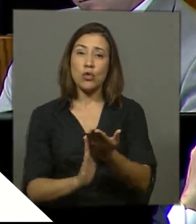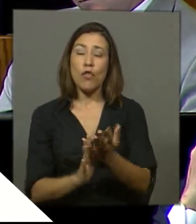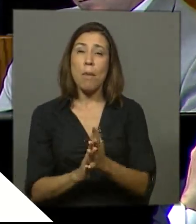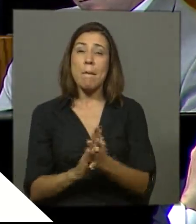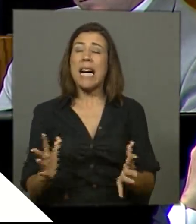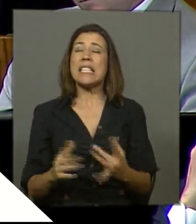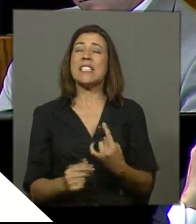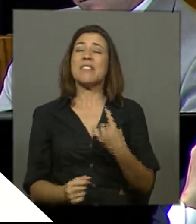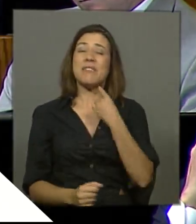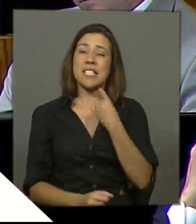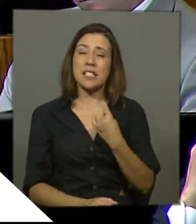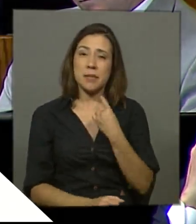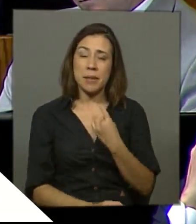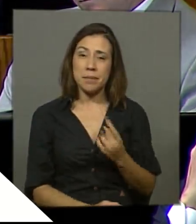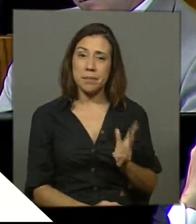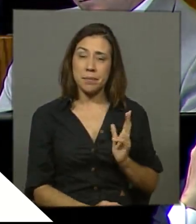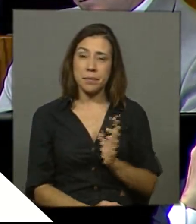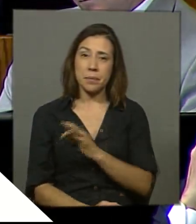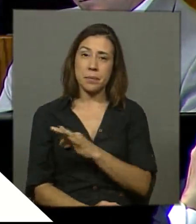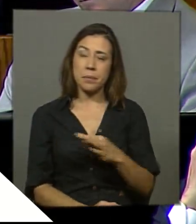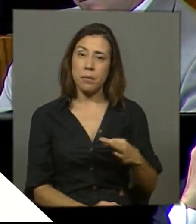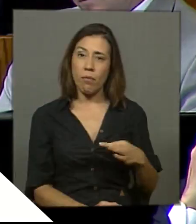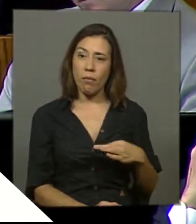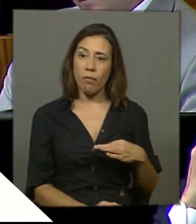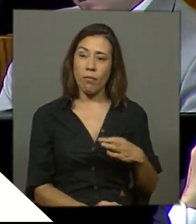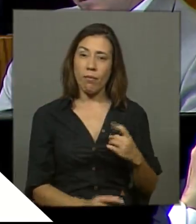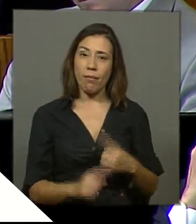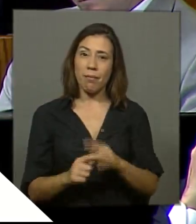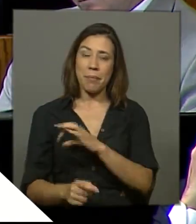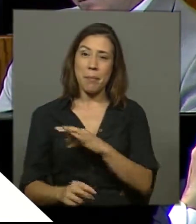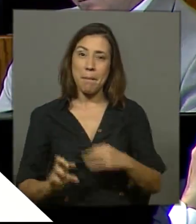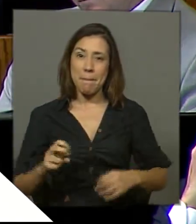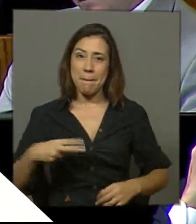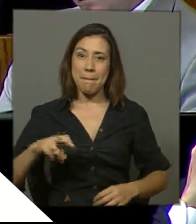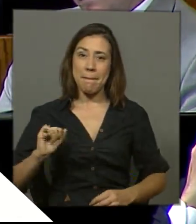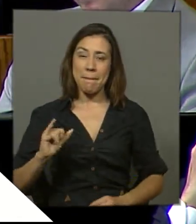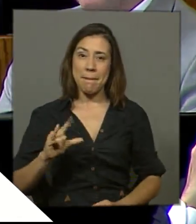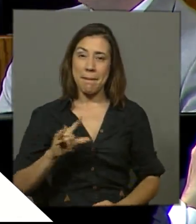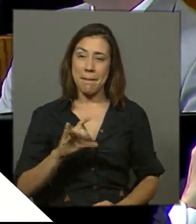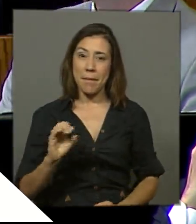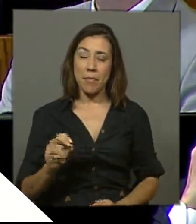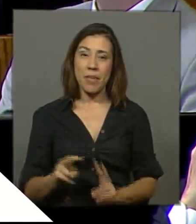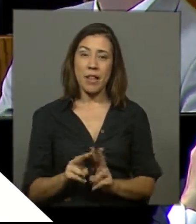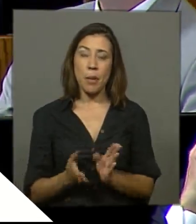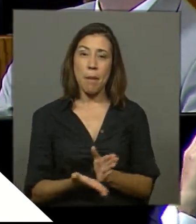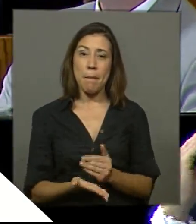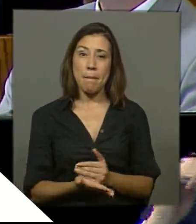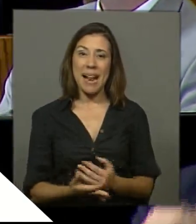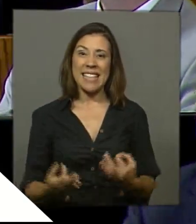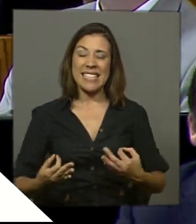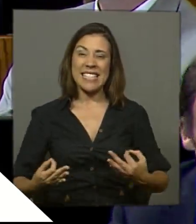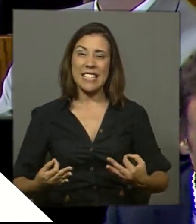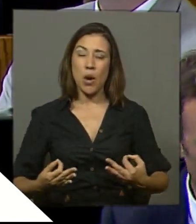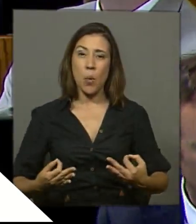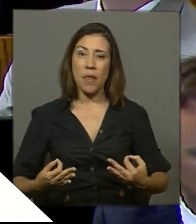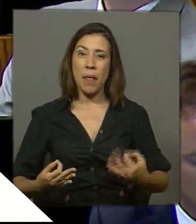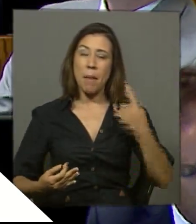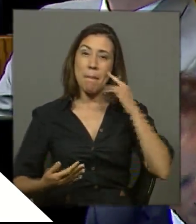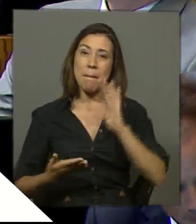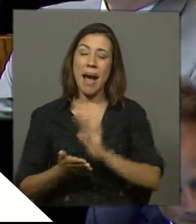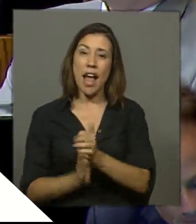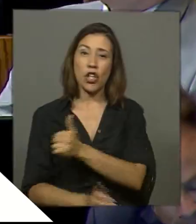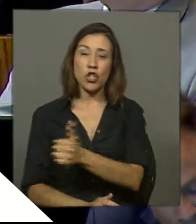victimización ministro el exministro peñailillo implementó el plan seguridad para